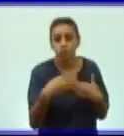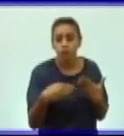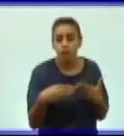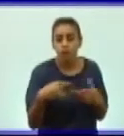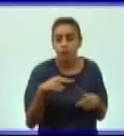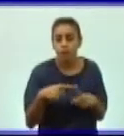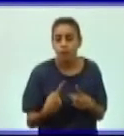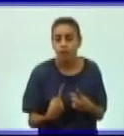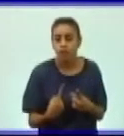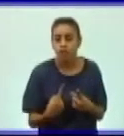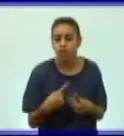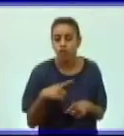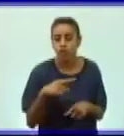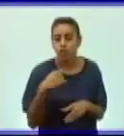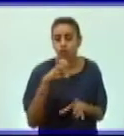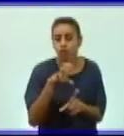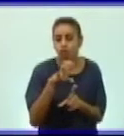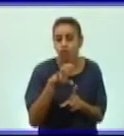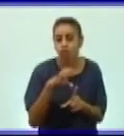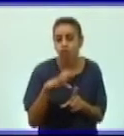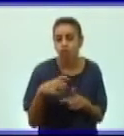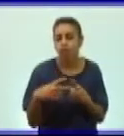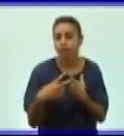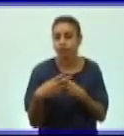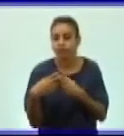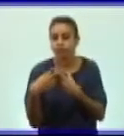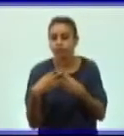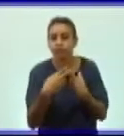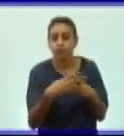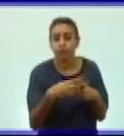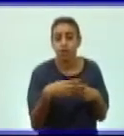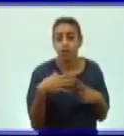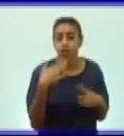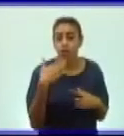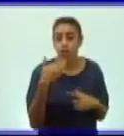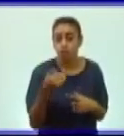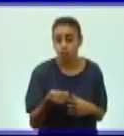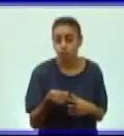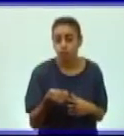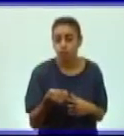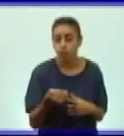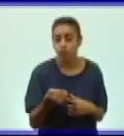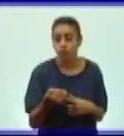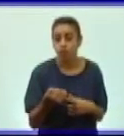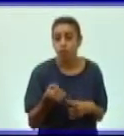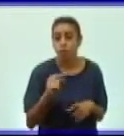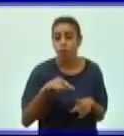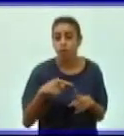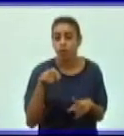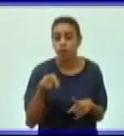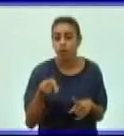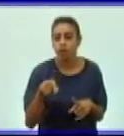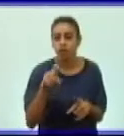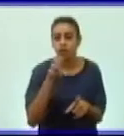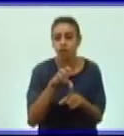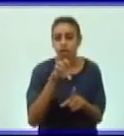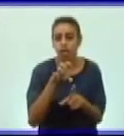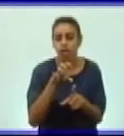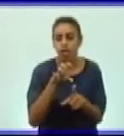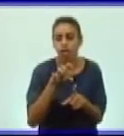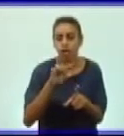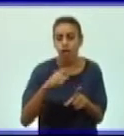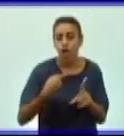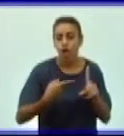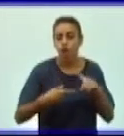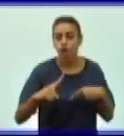una intención constructiva, de edificar, de perfeccionar el trabajo. Sin embargo, aquí lo que se estaba haciendo es una crítica en